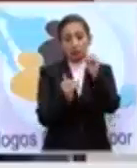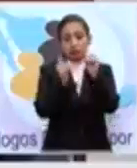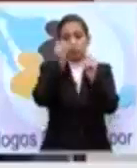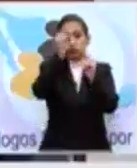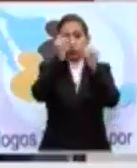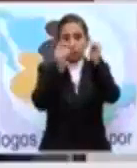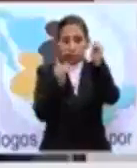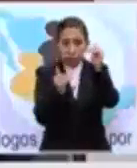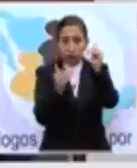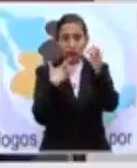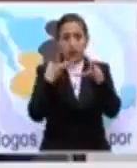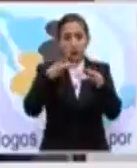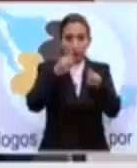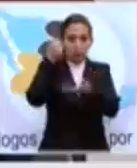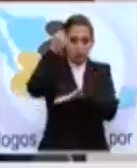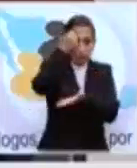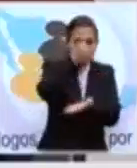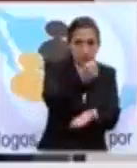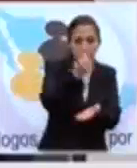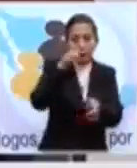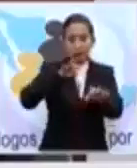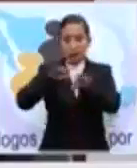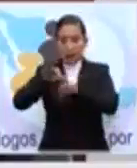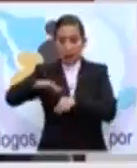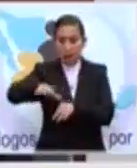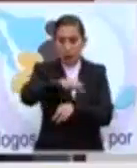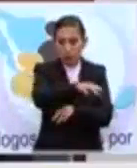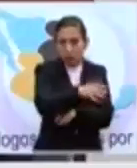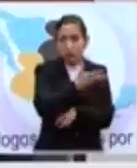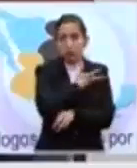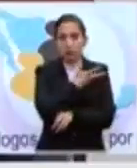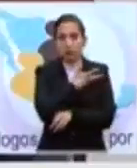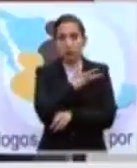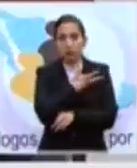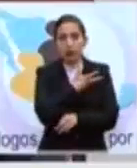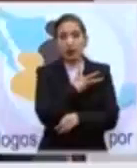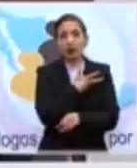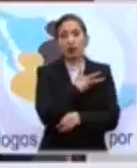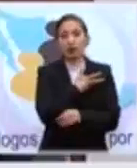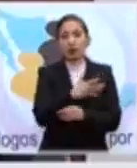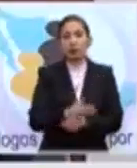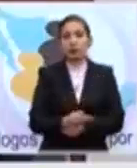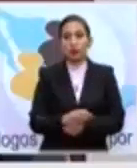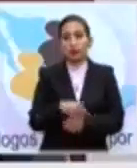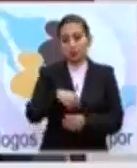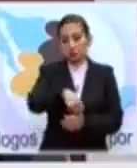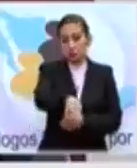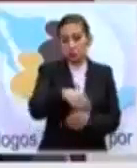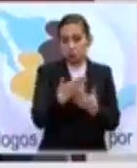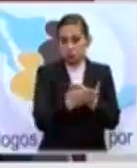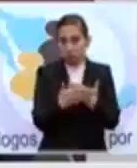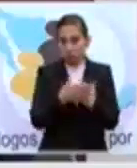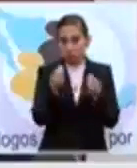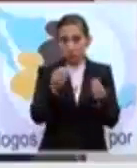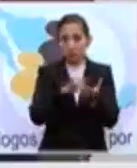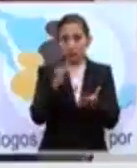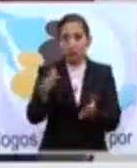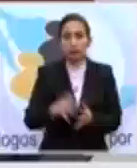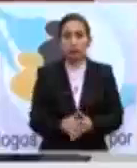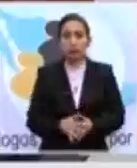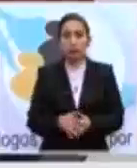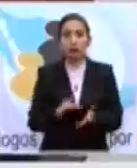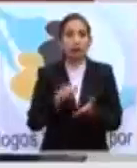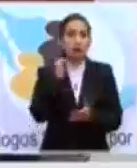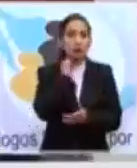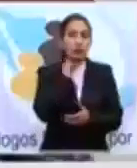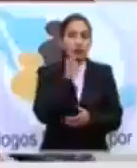crecimiento, inversión y empleo tendremos en el corto y mediano plazo? Muchas gracias.